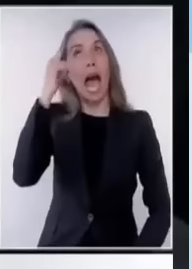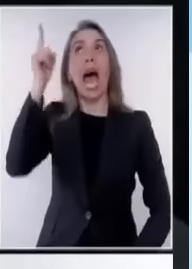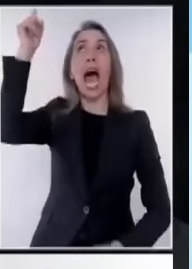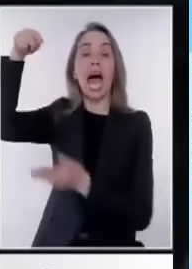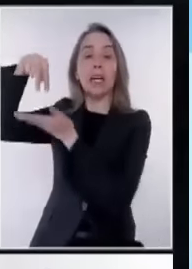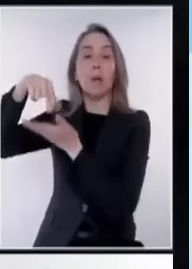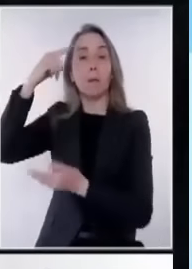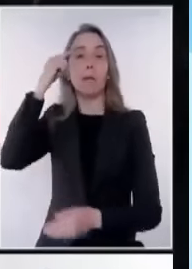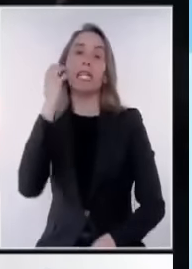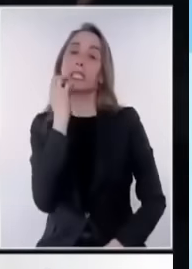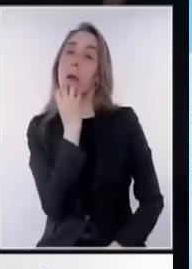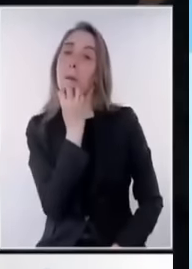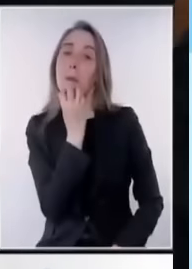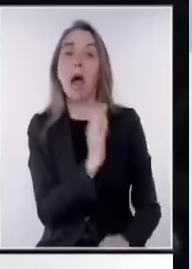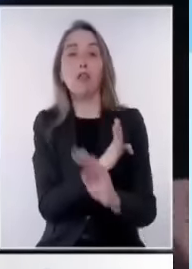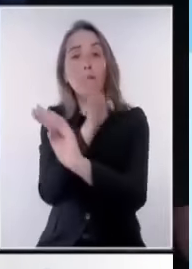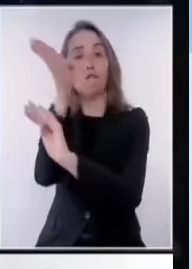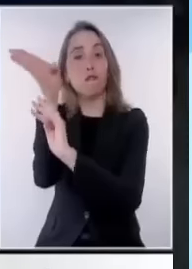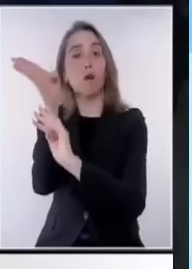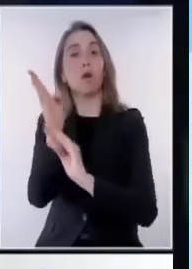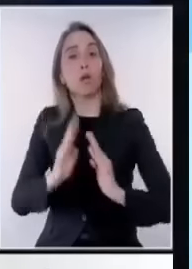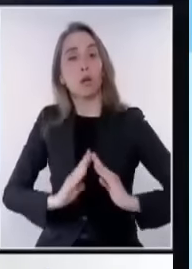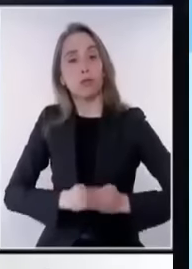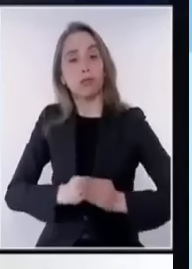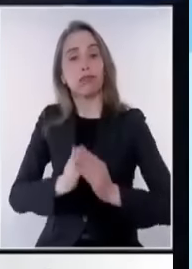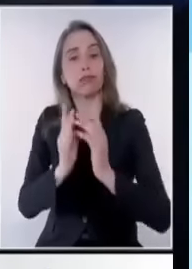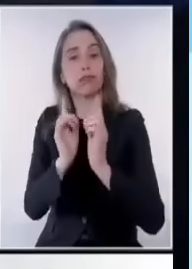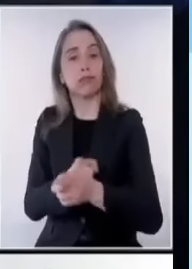pensaba que Pratt estuvo en el combate